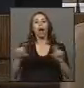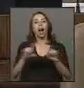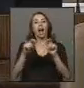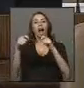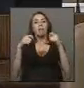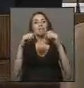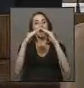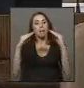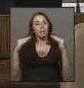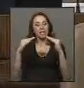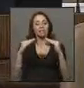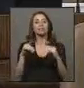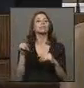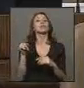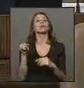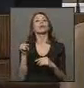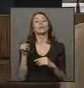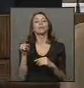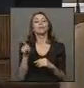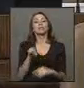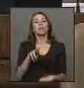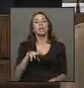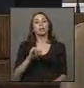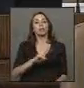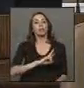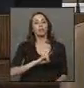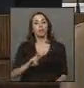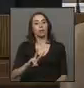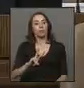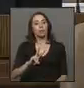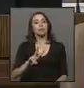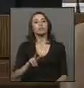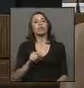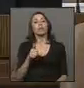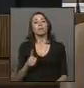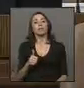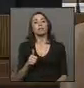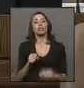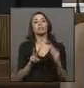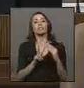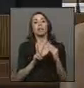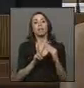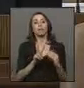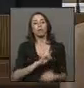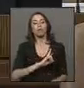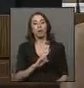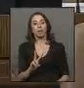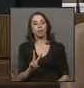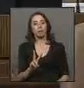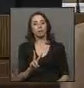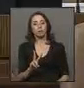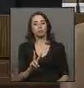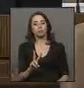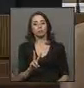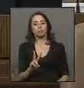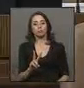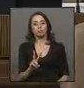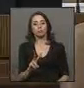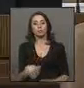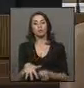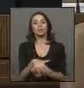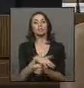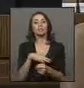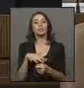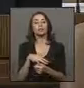al Ceremia de la región de Valparaíso y al director del Servio de la región de Valparaíso por una situación